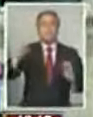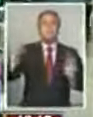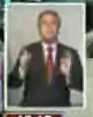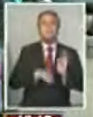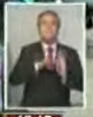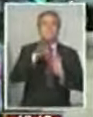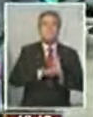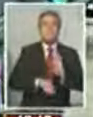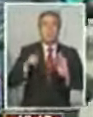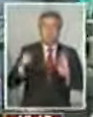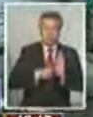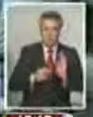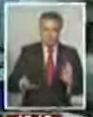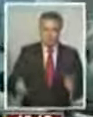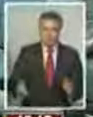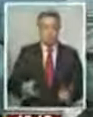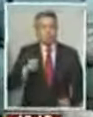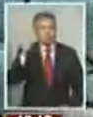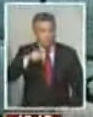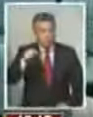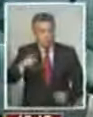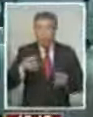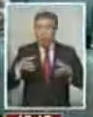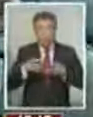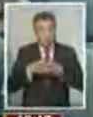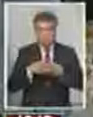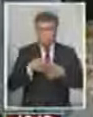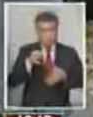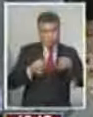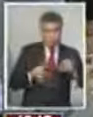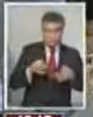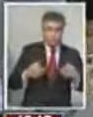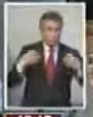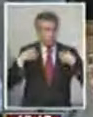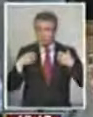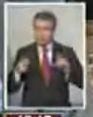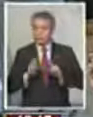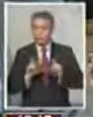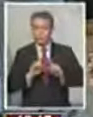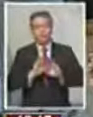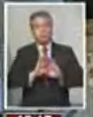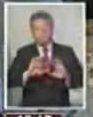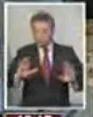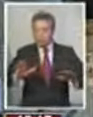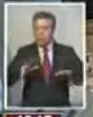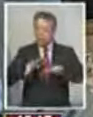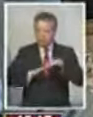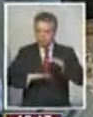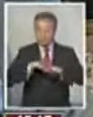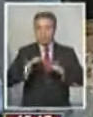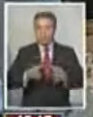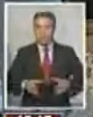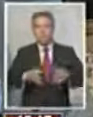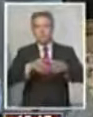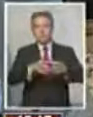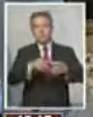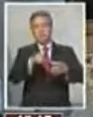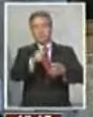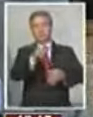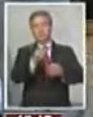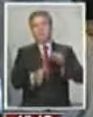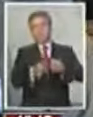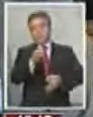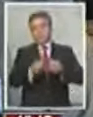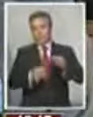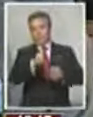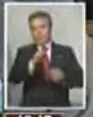elusión. Pero ahora el organismo no será juez y parte. Se deja en manos, digamos, de los tribunales tributarios aduaneros el